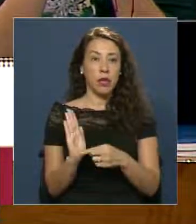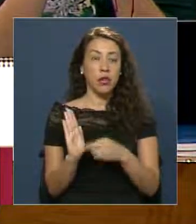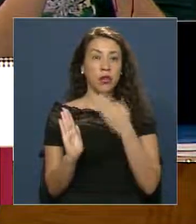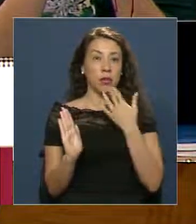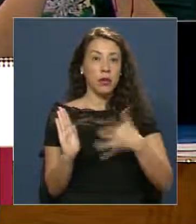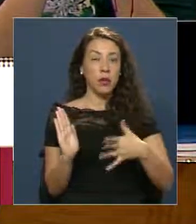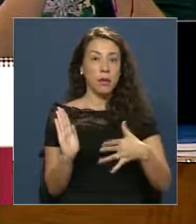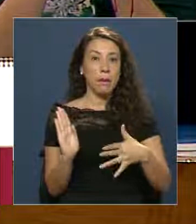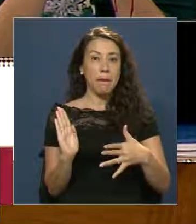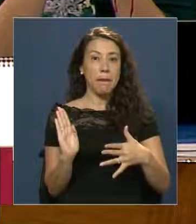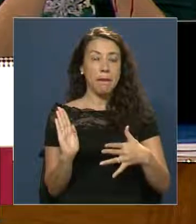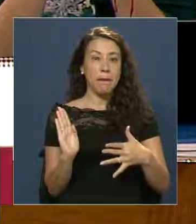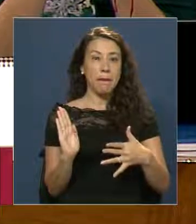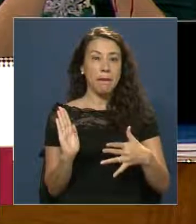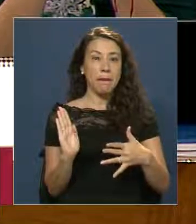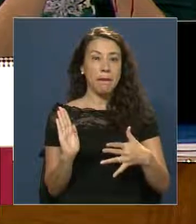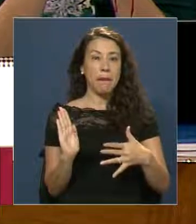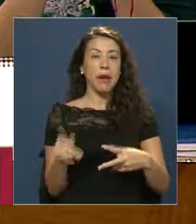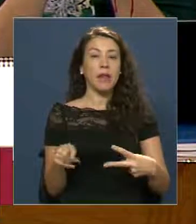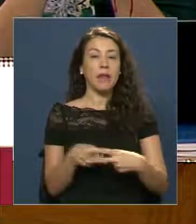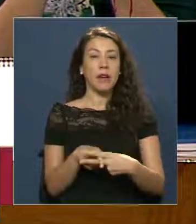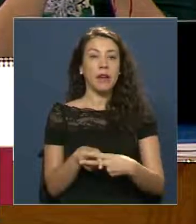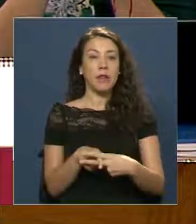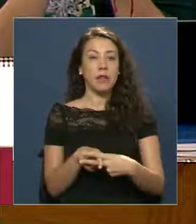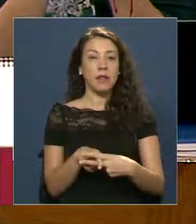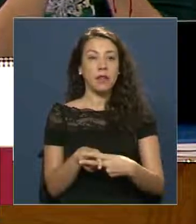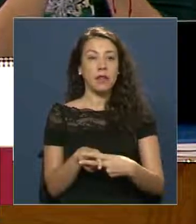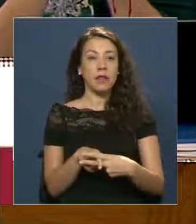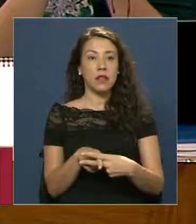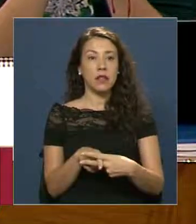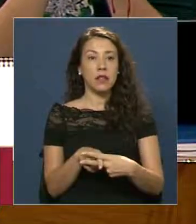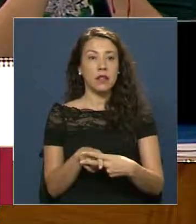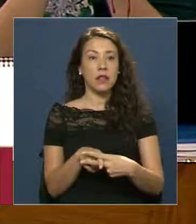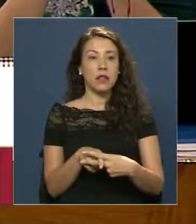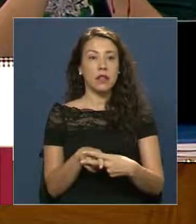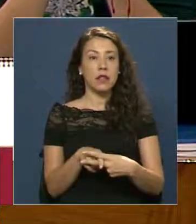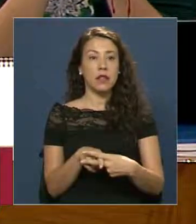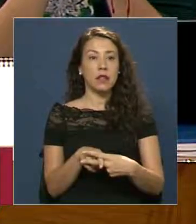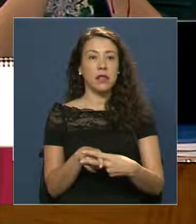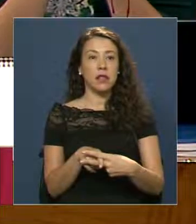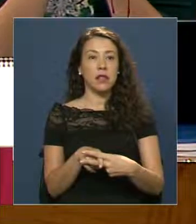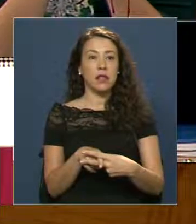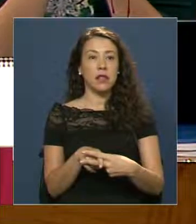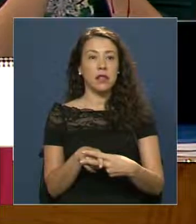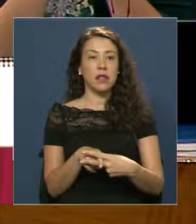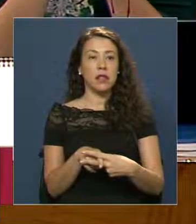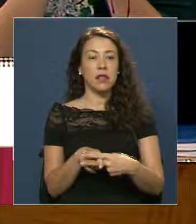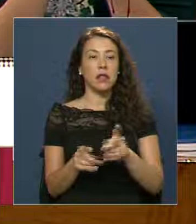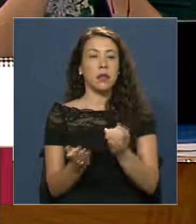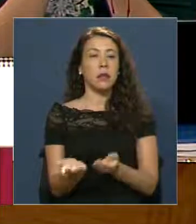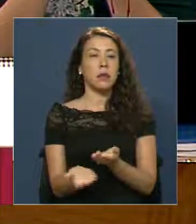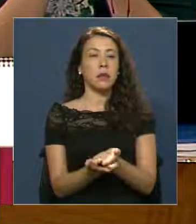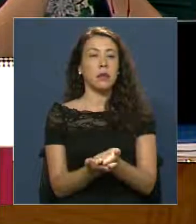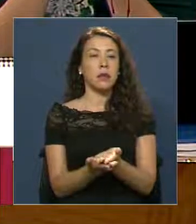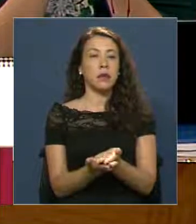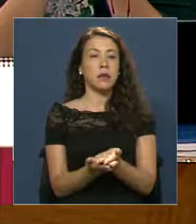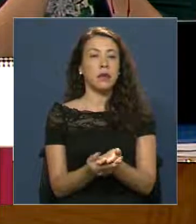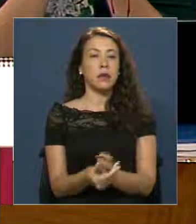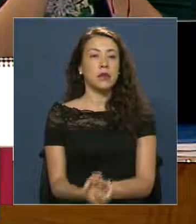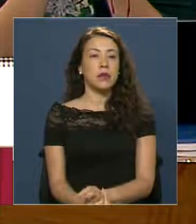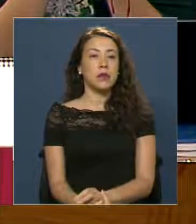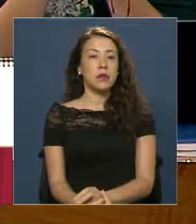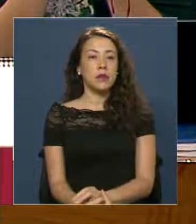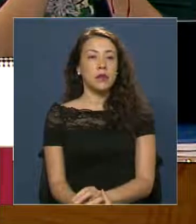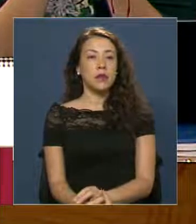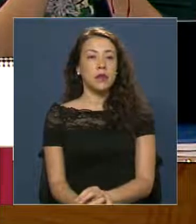es importante, lo vamos a interrumpir y aquí hay una proposición que ustedes deben resolver de inmediato,